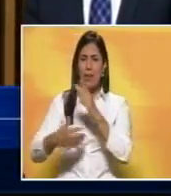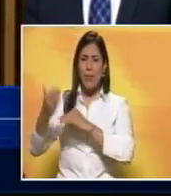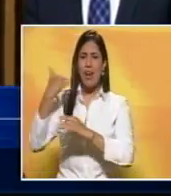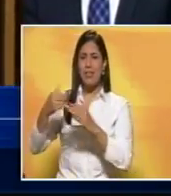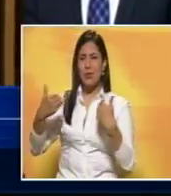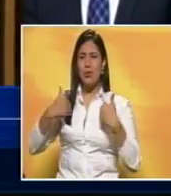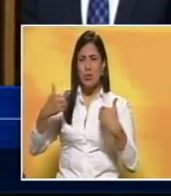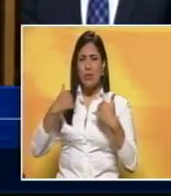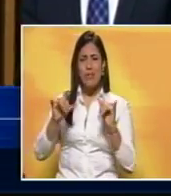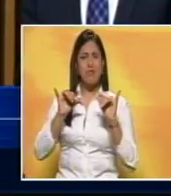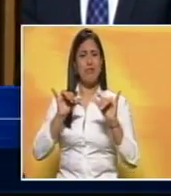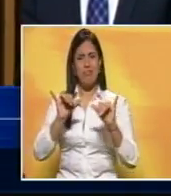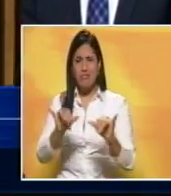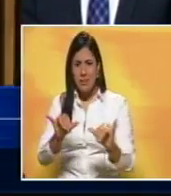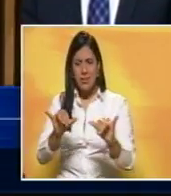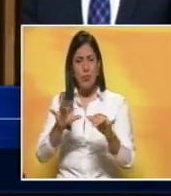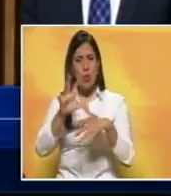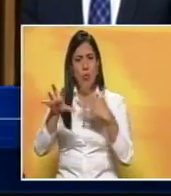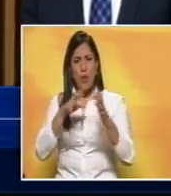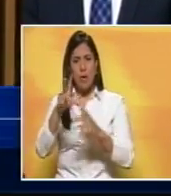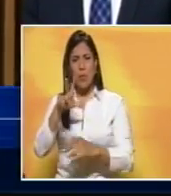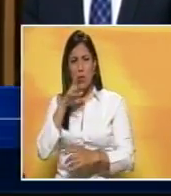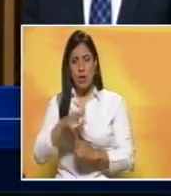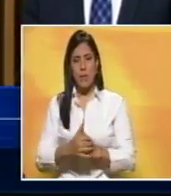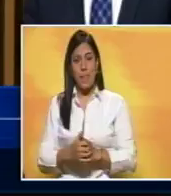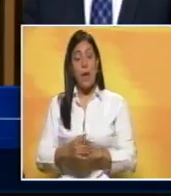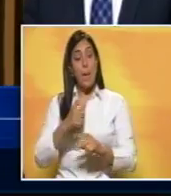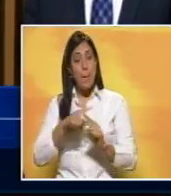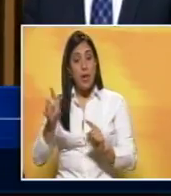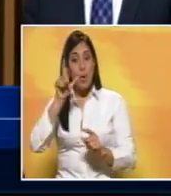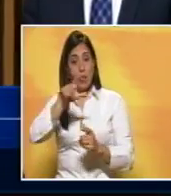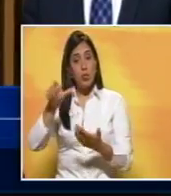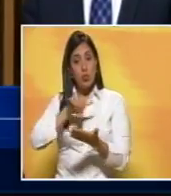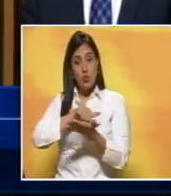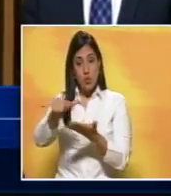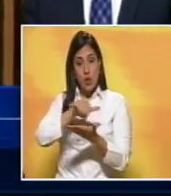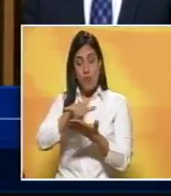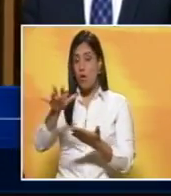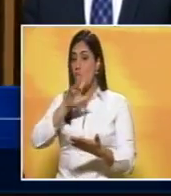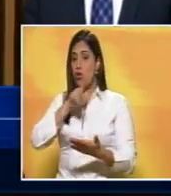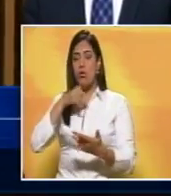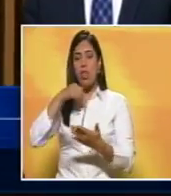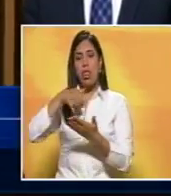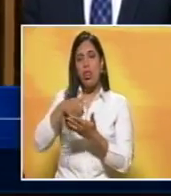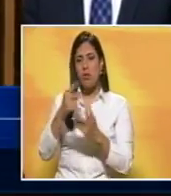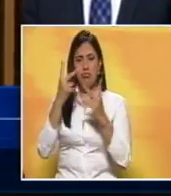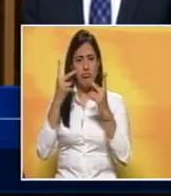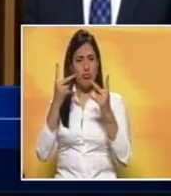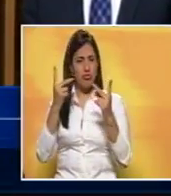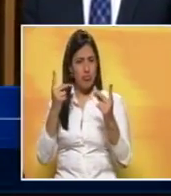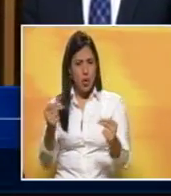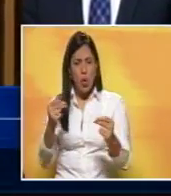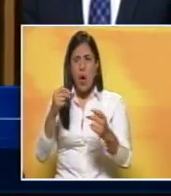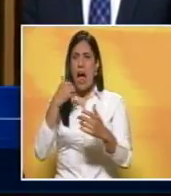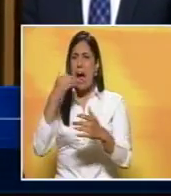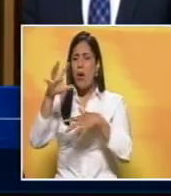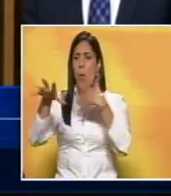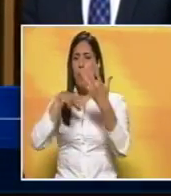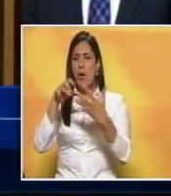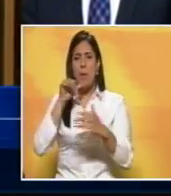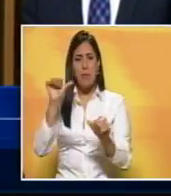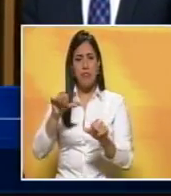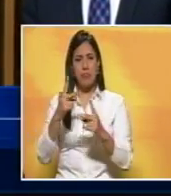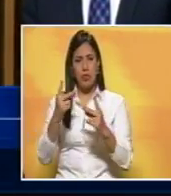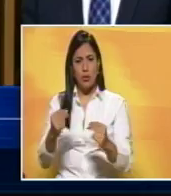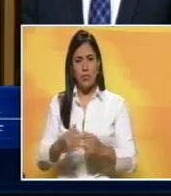hemos enfrentado antes este tipo de tragedias y los neoyorquinos no se rendirán ante esta clase de